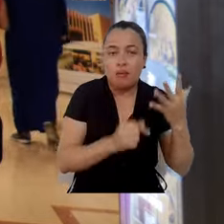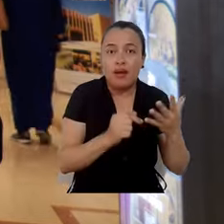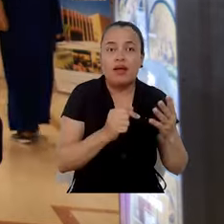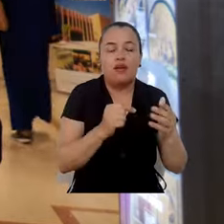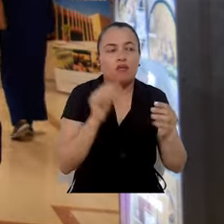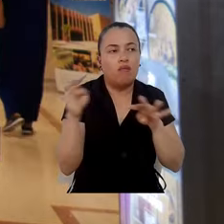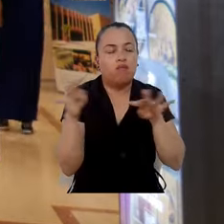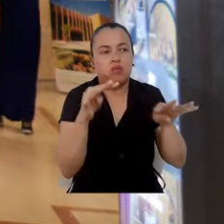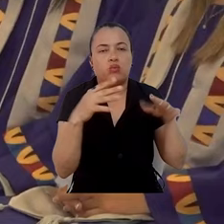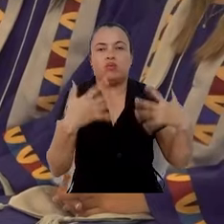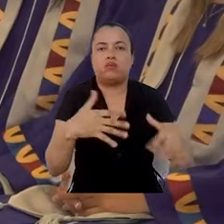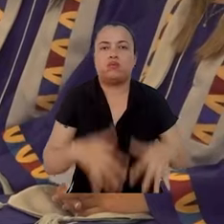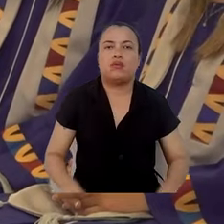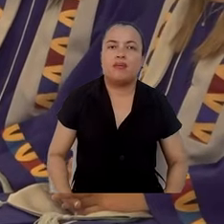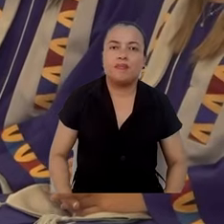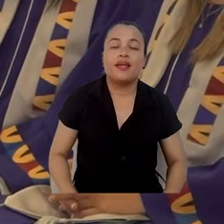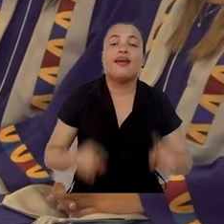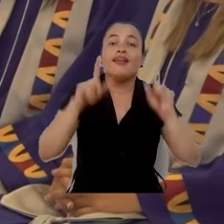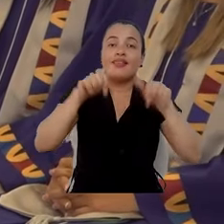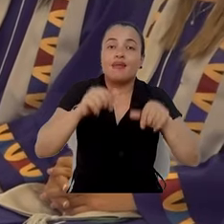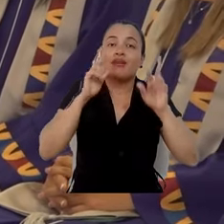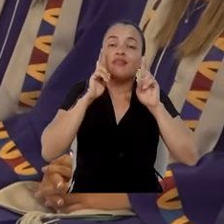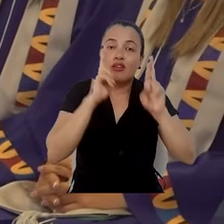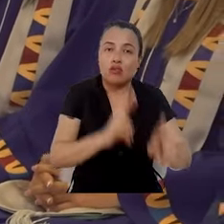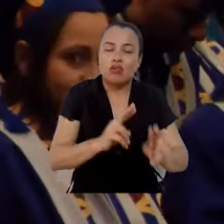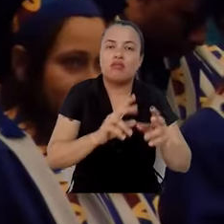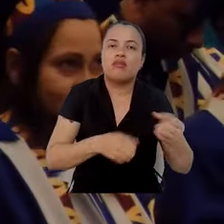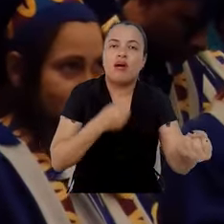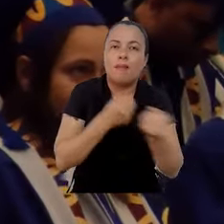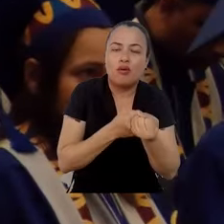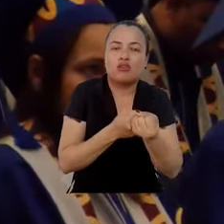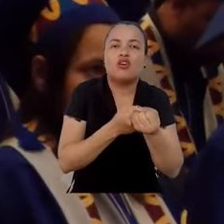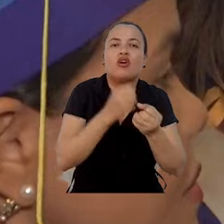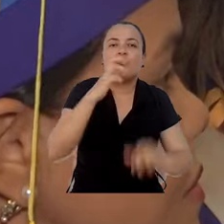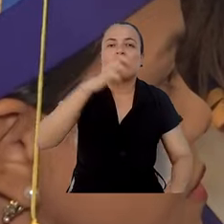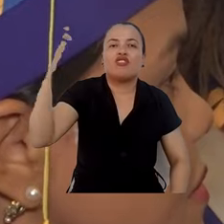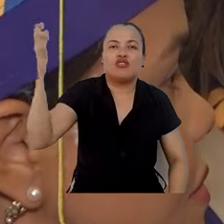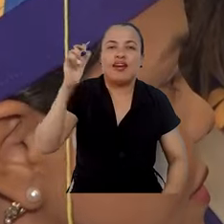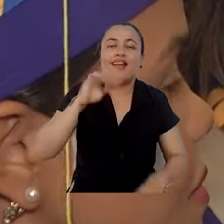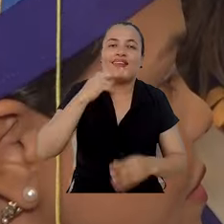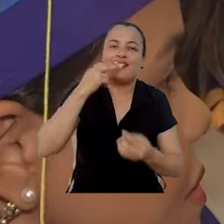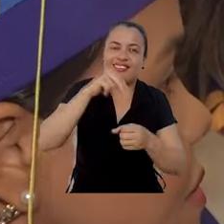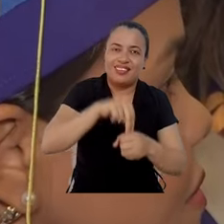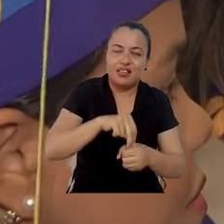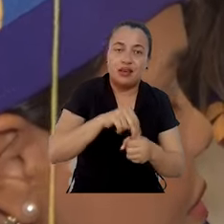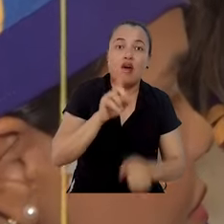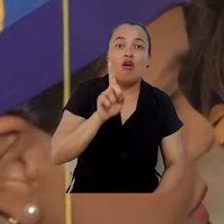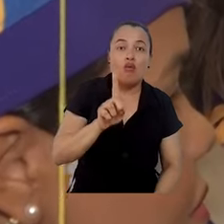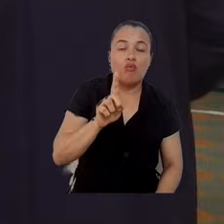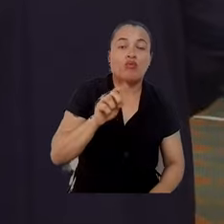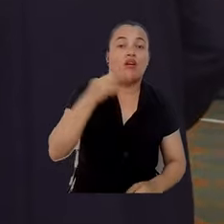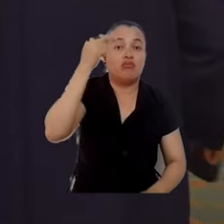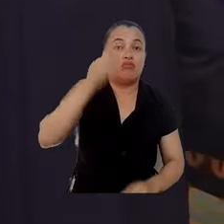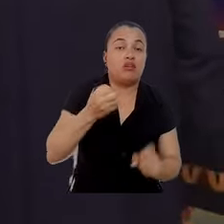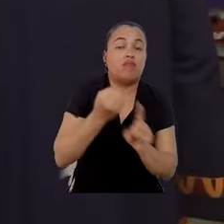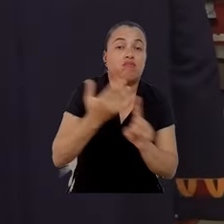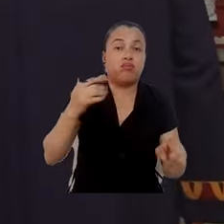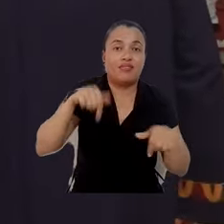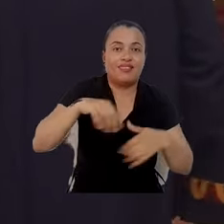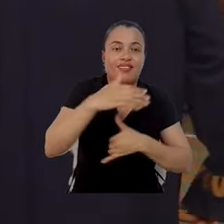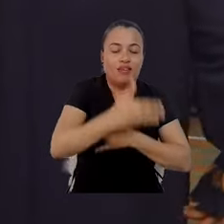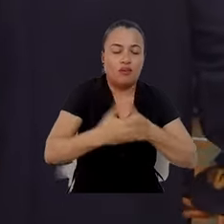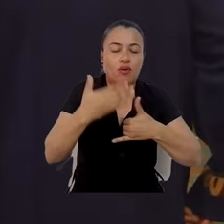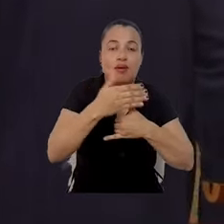estudios que se vienen visibilizando también se reconoce el aporte de profesionales indígenas una de ellas quien hizo historia en el